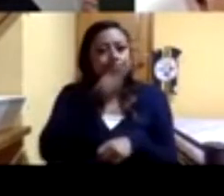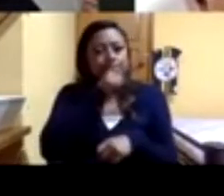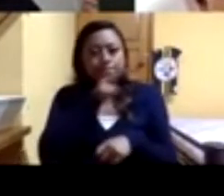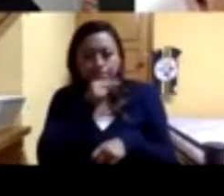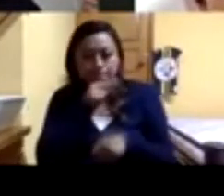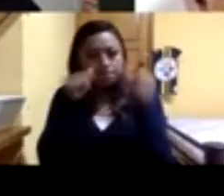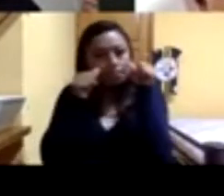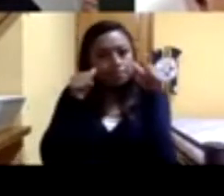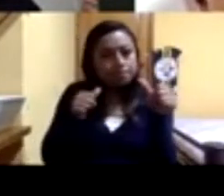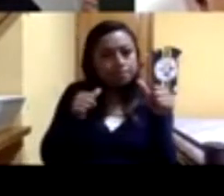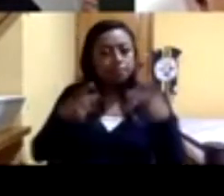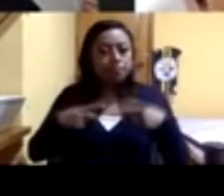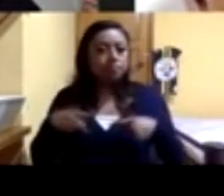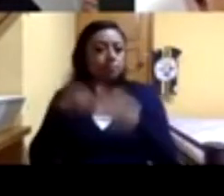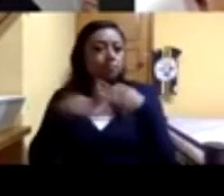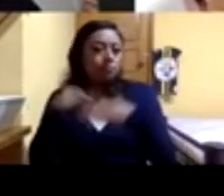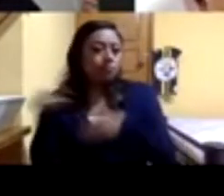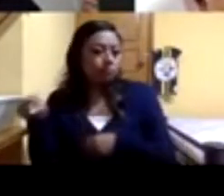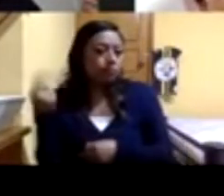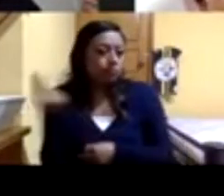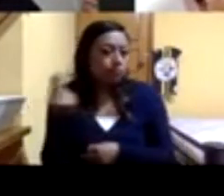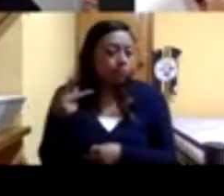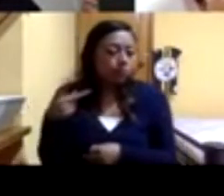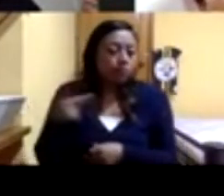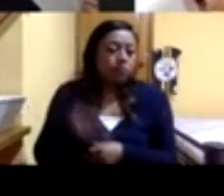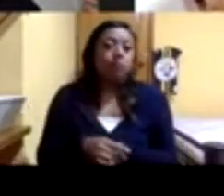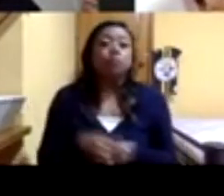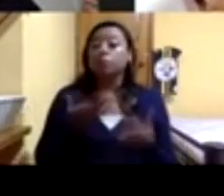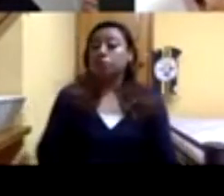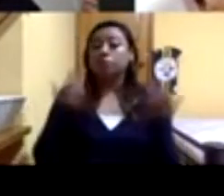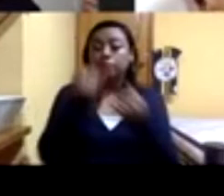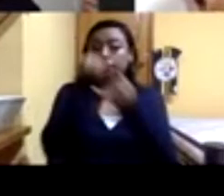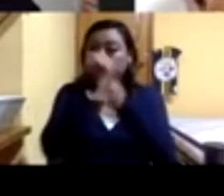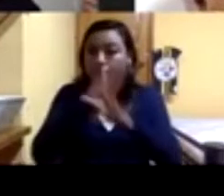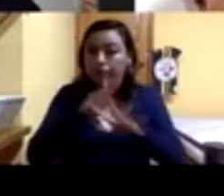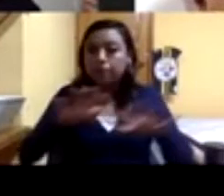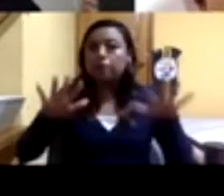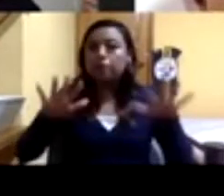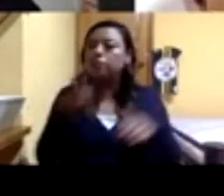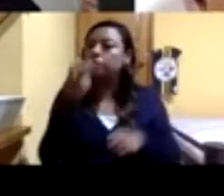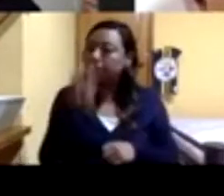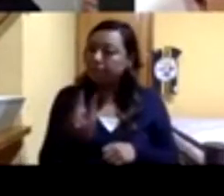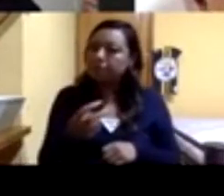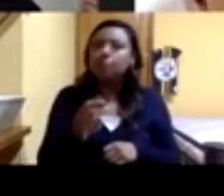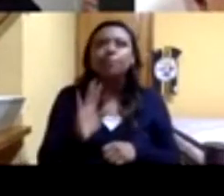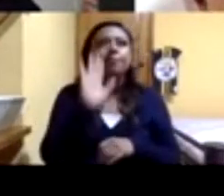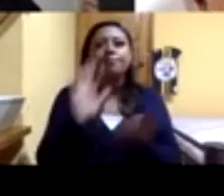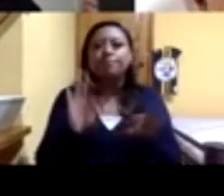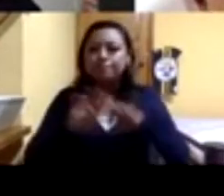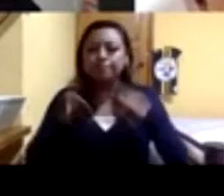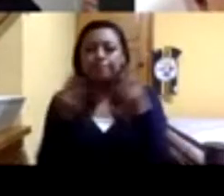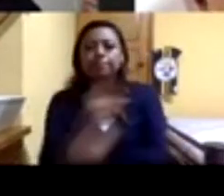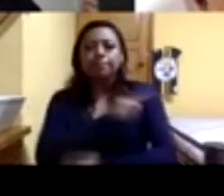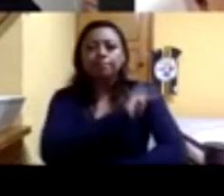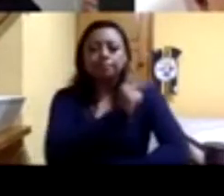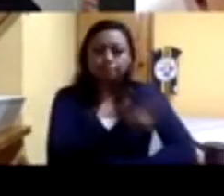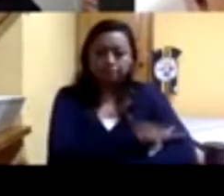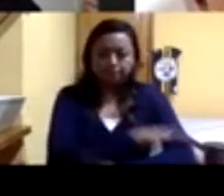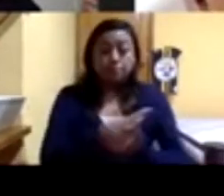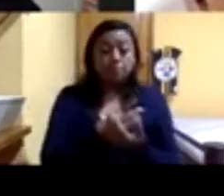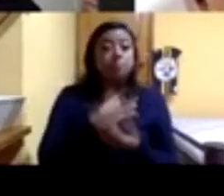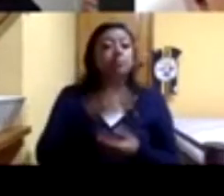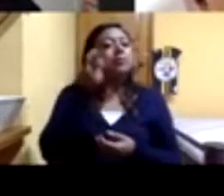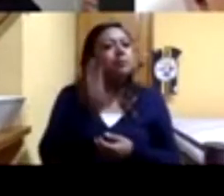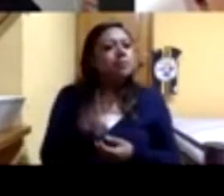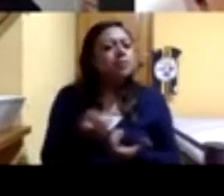La información, evidentemente, pues es también una forma de poder, y este poder de la información se debe